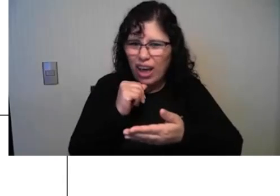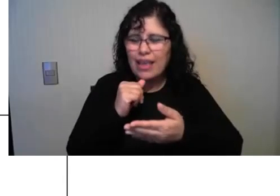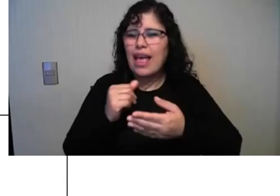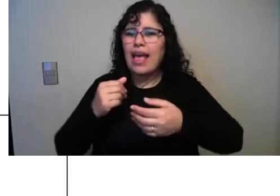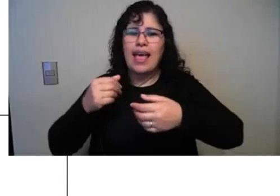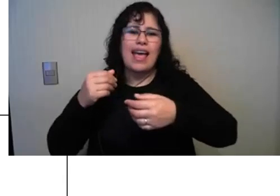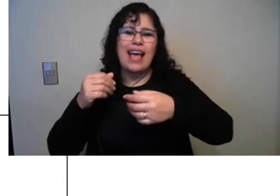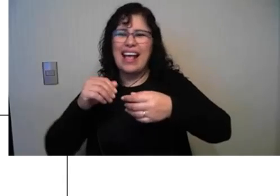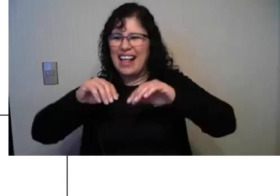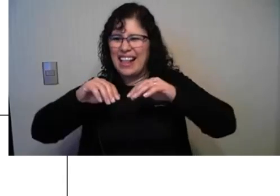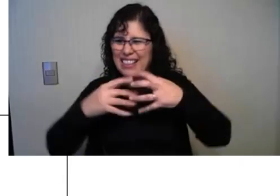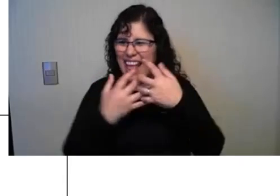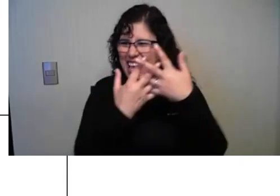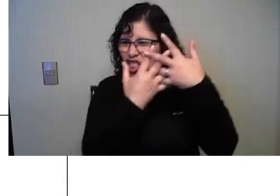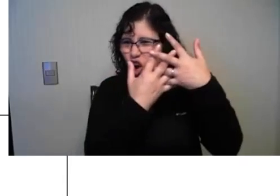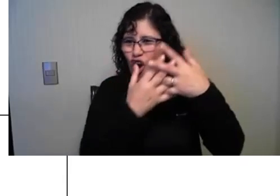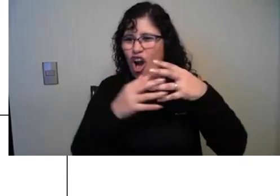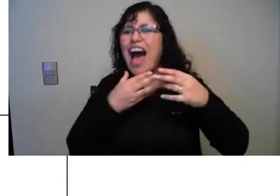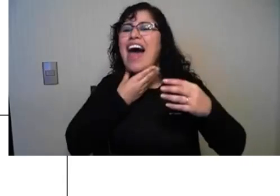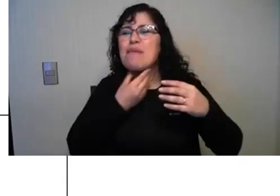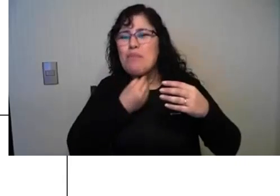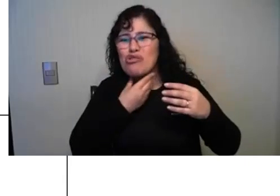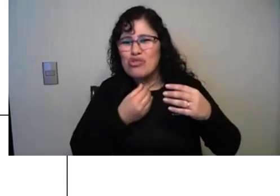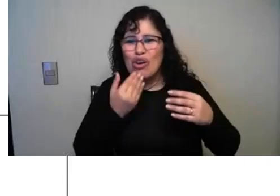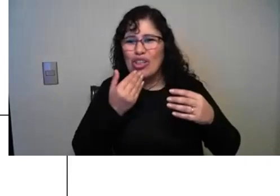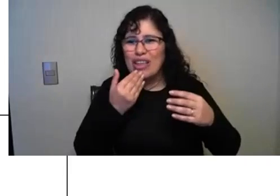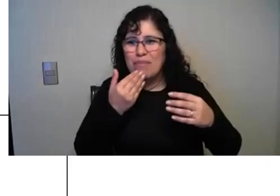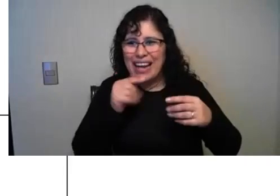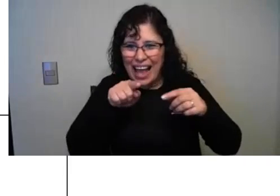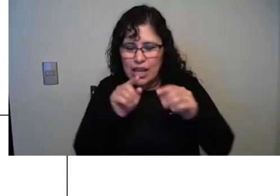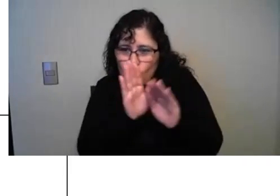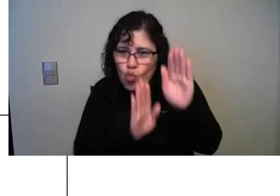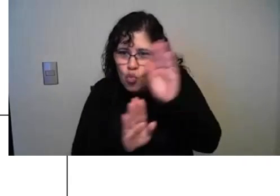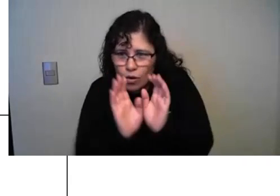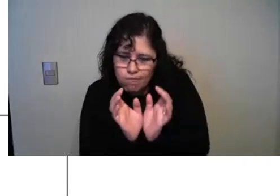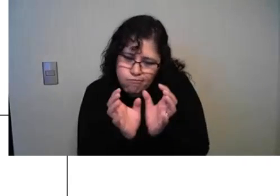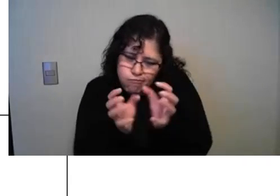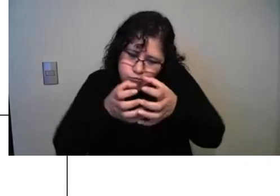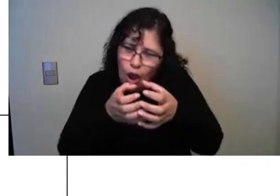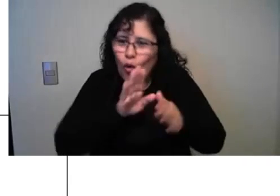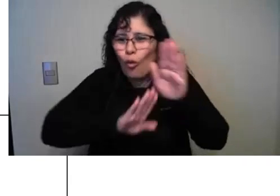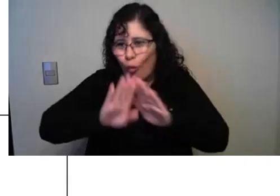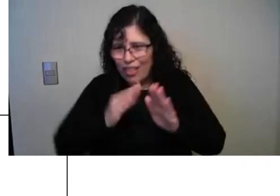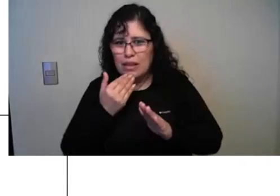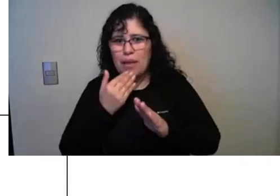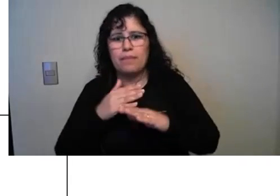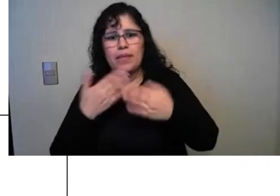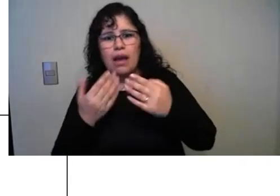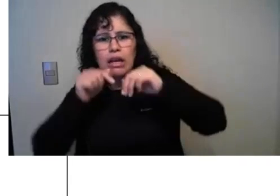poco los movimientos que pudiera tener la médula espinal. Entonces, entre la parte ósea y la meninge tenemos el espacio